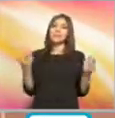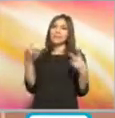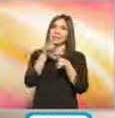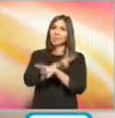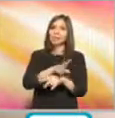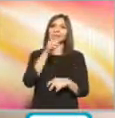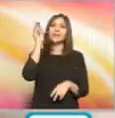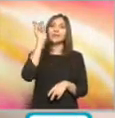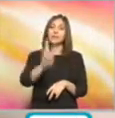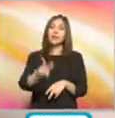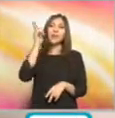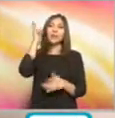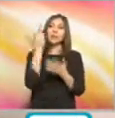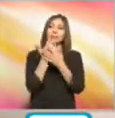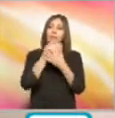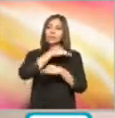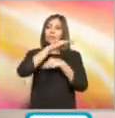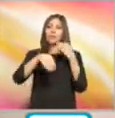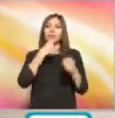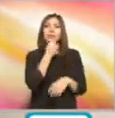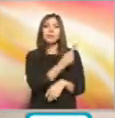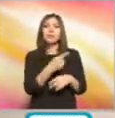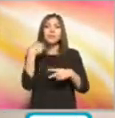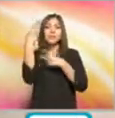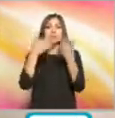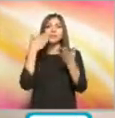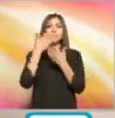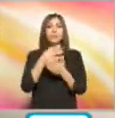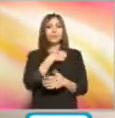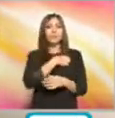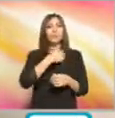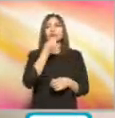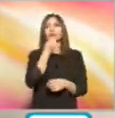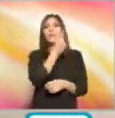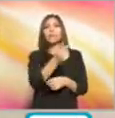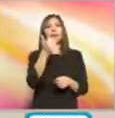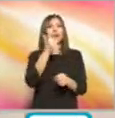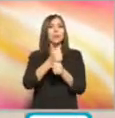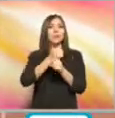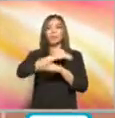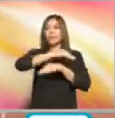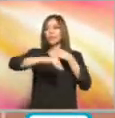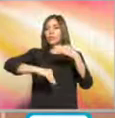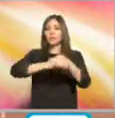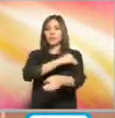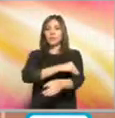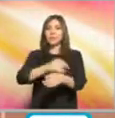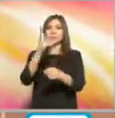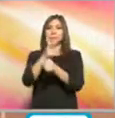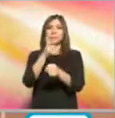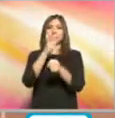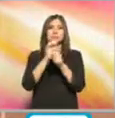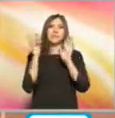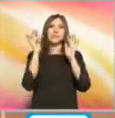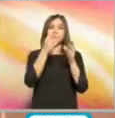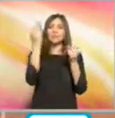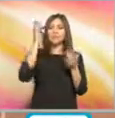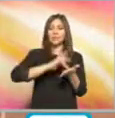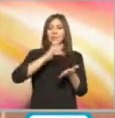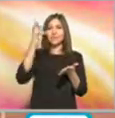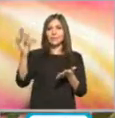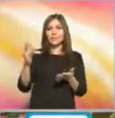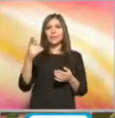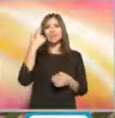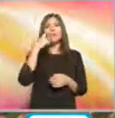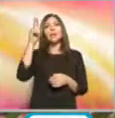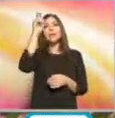todos. De verdad, no se pierdan. Los niños la van a pasar increíble. Los niños, los abuelitos y todos. Para toda la familia, Mercedes. A todos. Muchísimas gracias por traernos